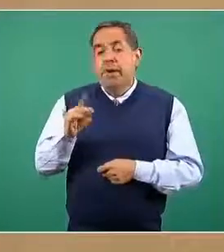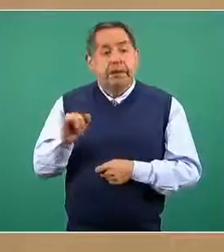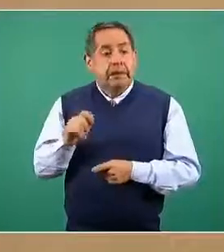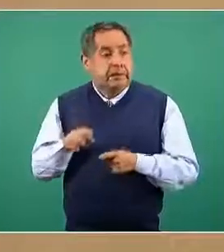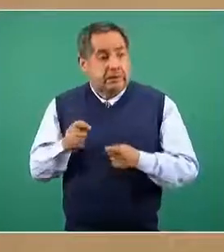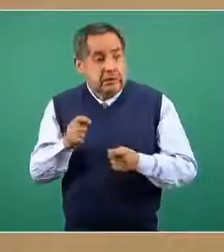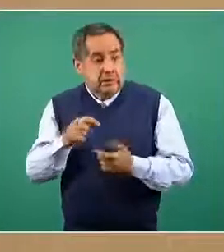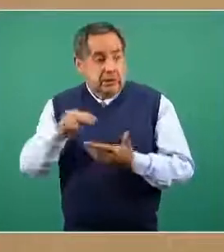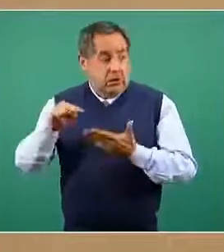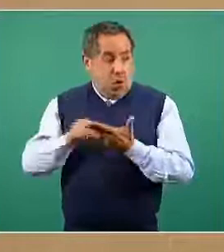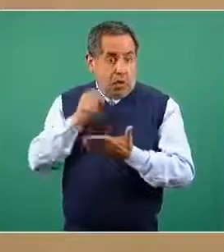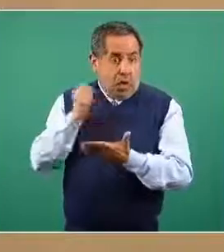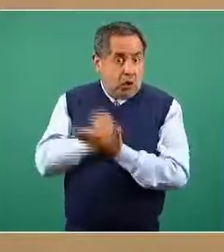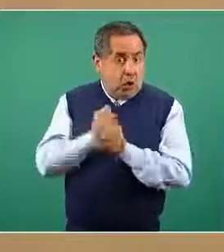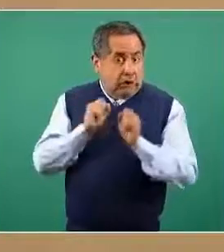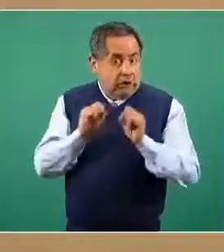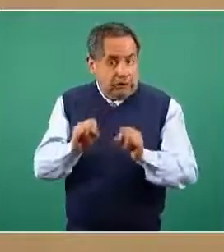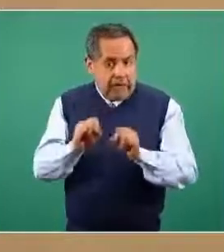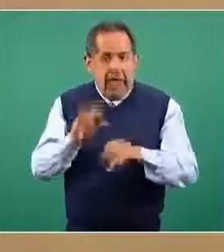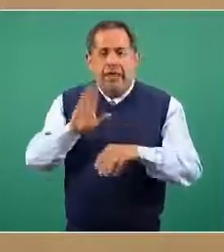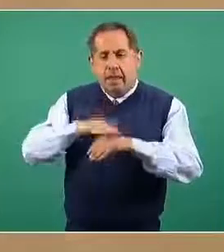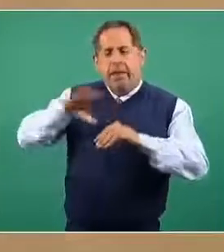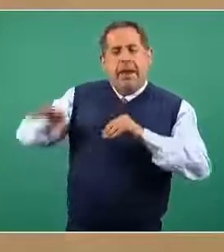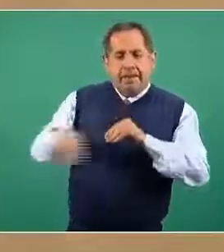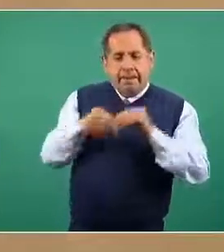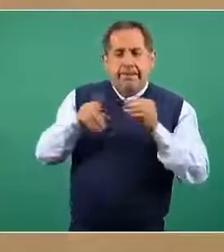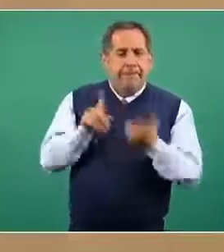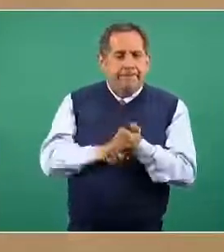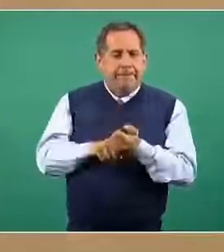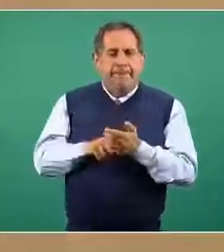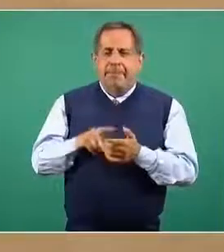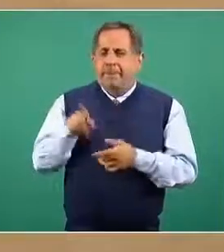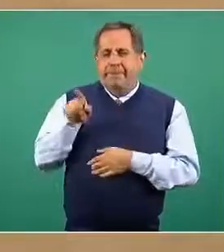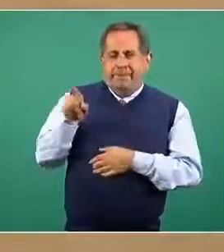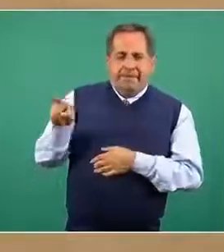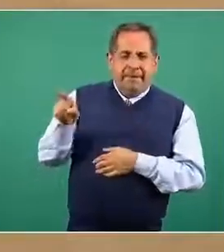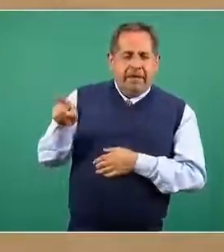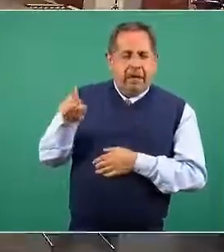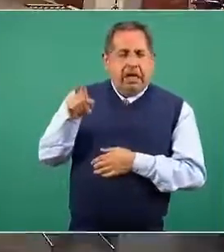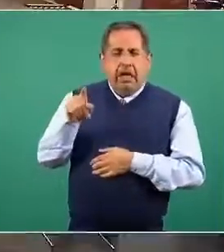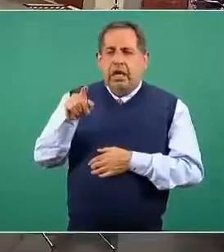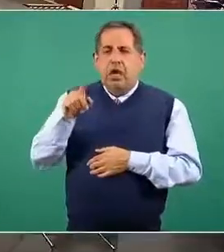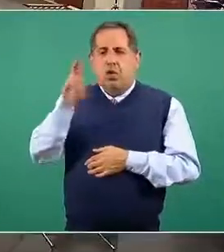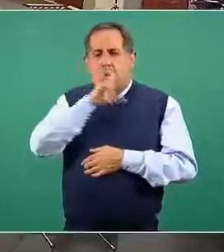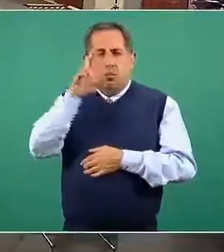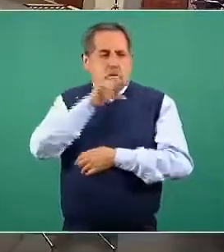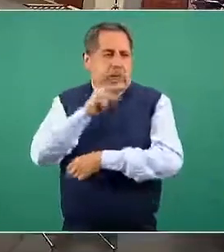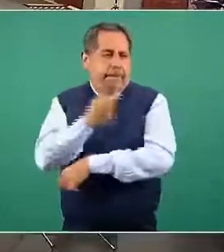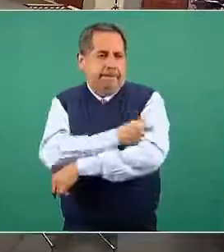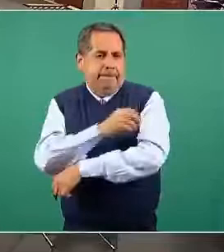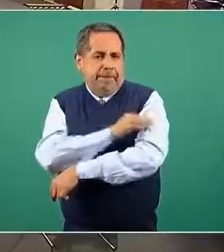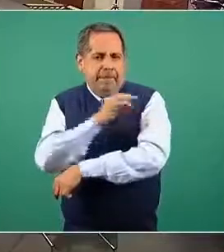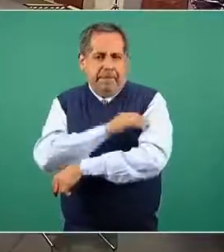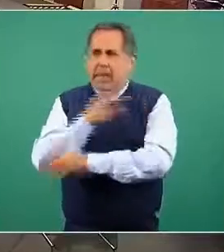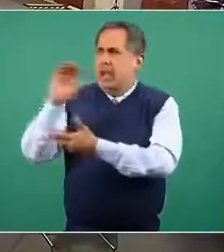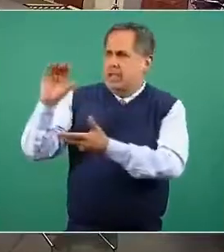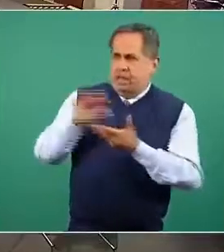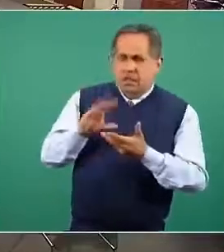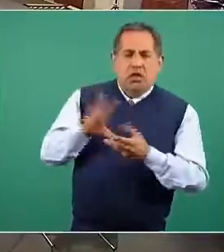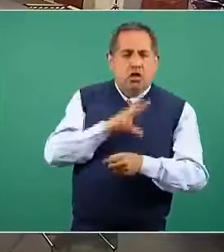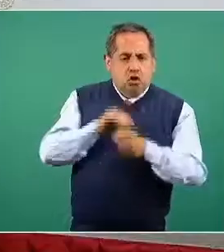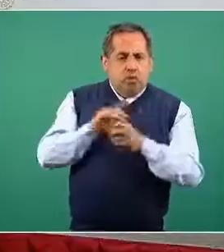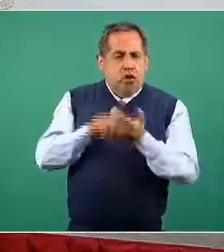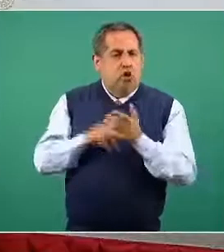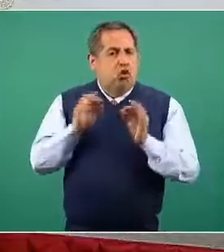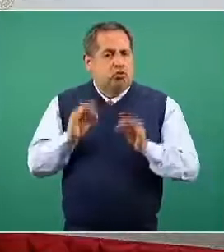contrato, también incorporaremos Sputnik V. Está ya en el plan de uso tentativo, dependiente desde luego que se cierre el